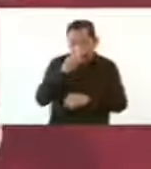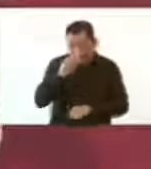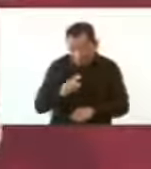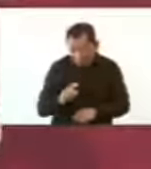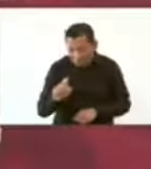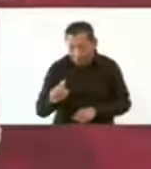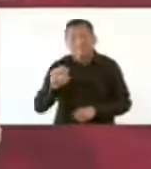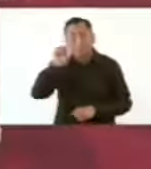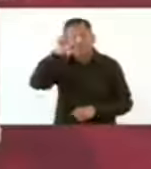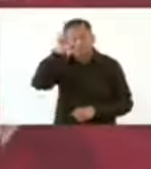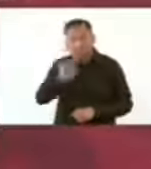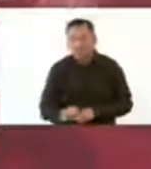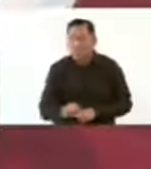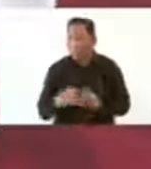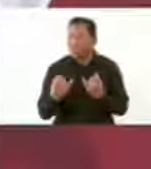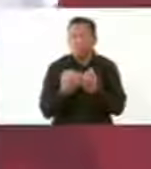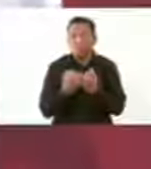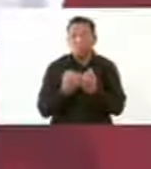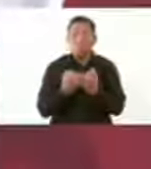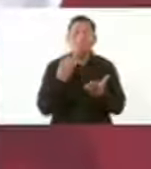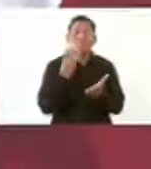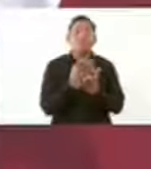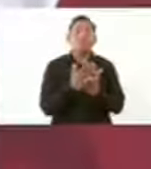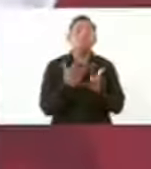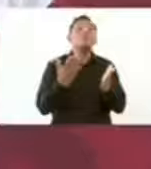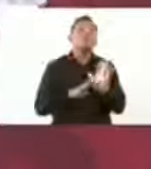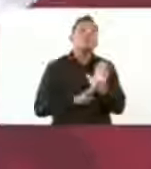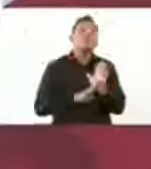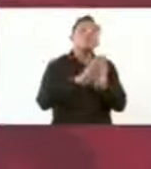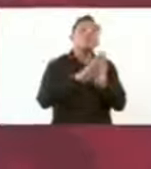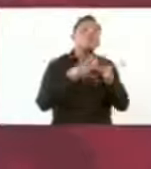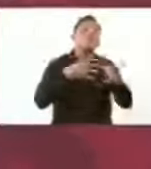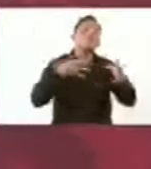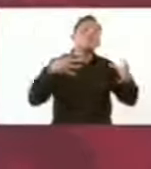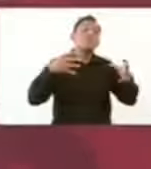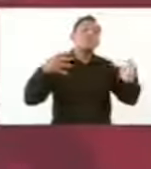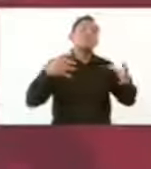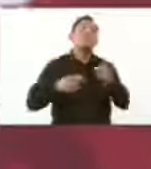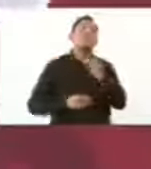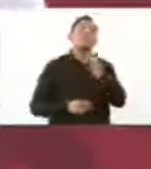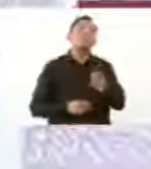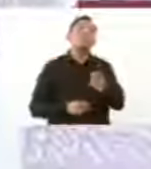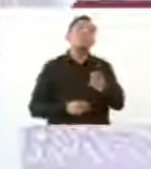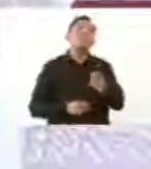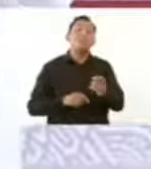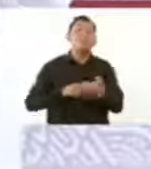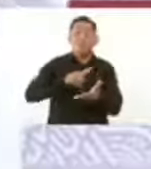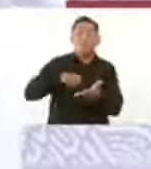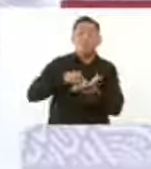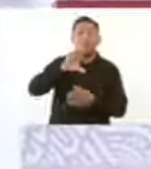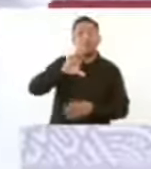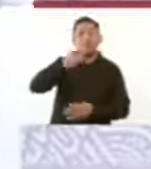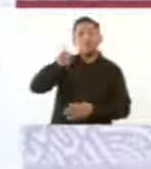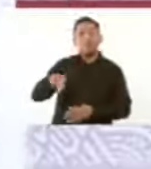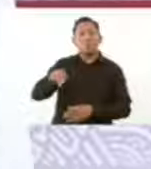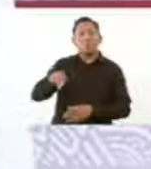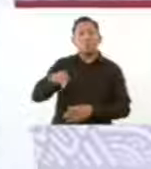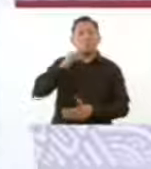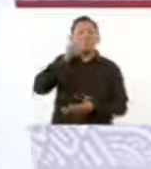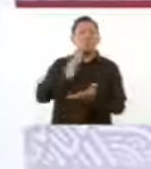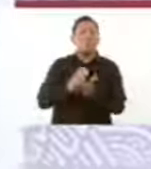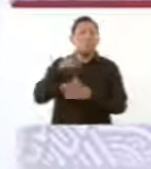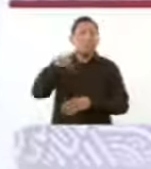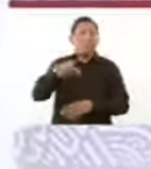del sureste. Lo único que crecía en el sureste era Cancún, allá